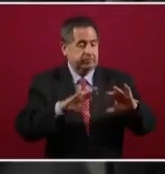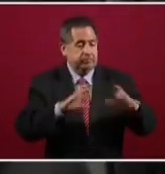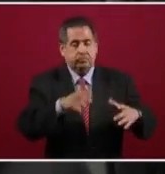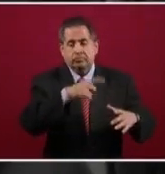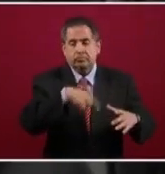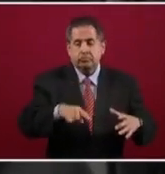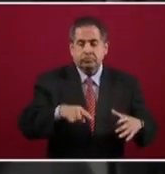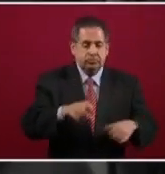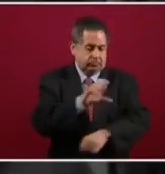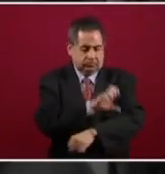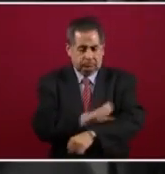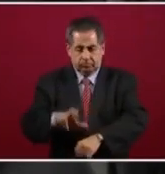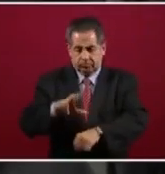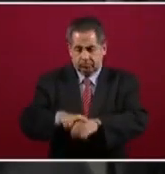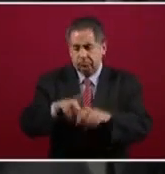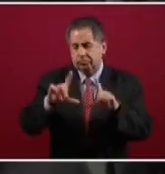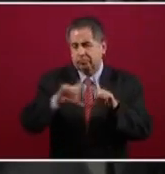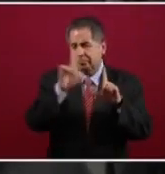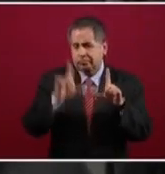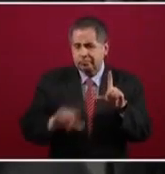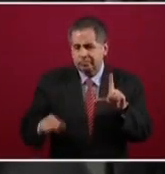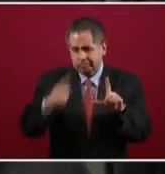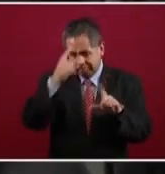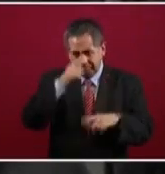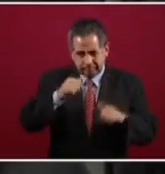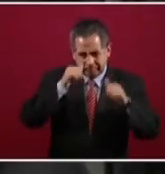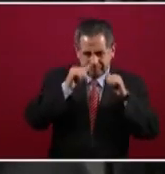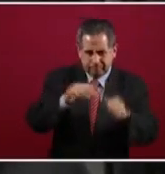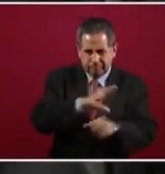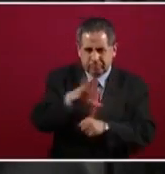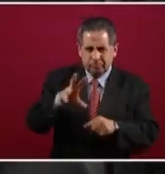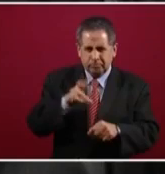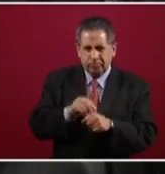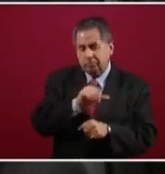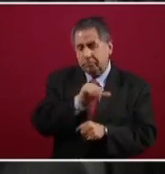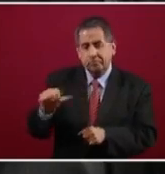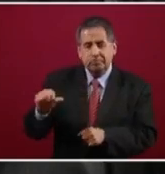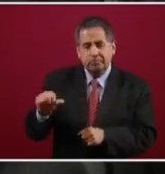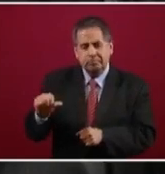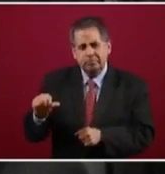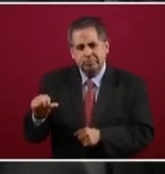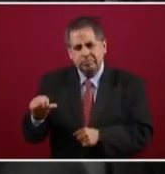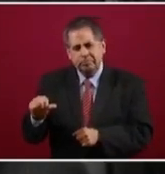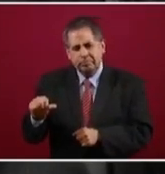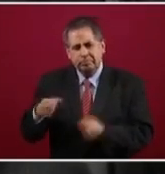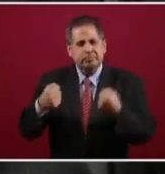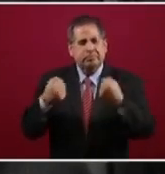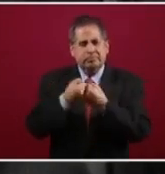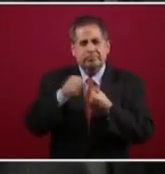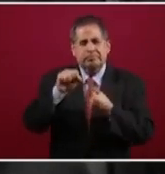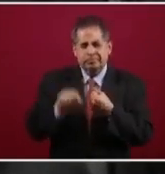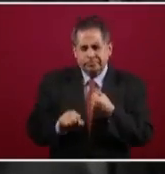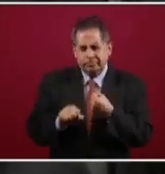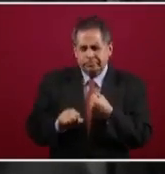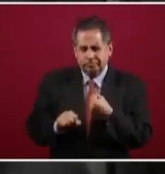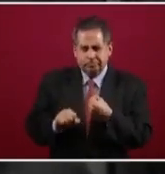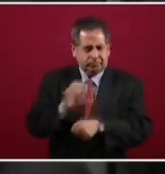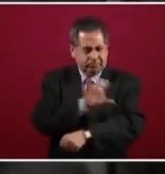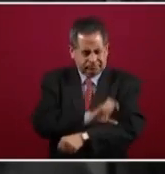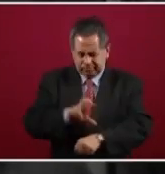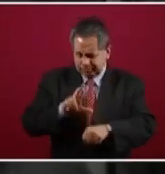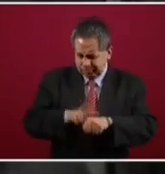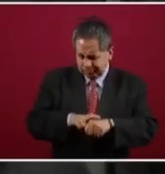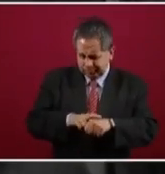llama Coordinación Nacional de Atención Integral a la Frontera Sur.